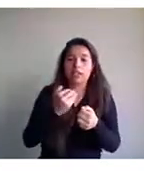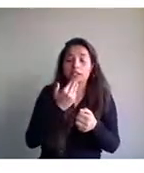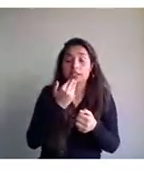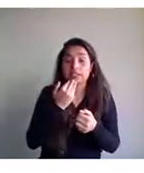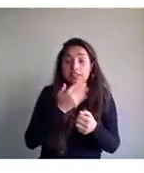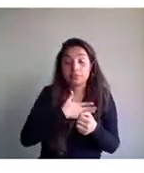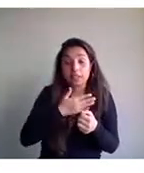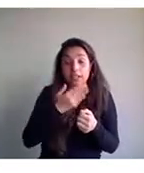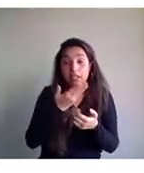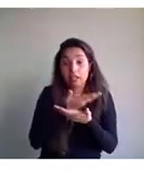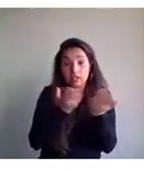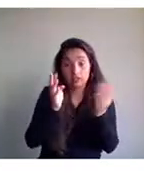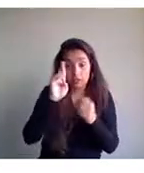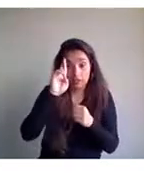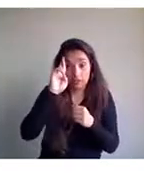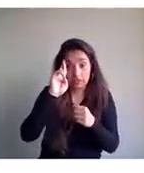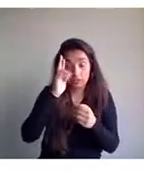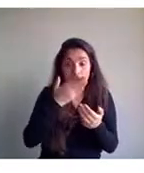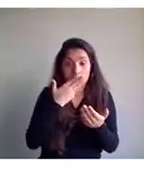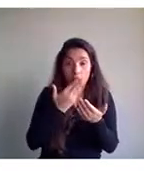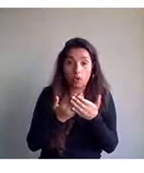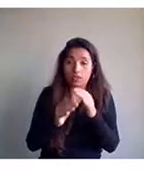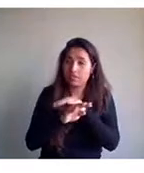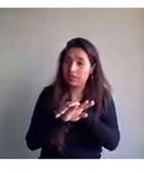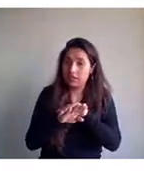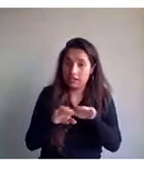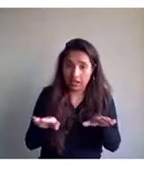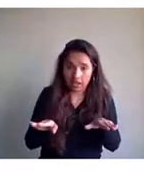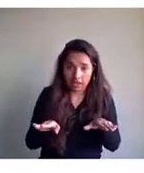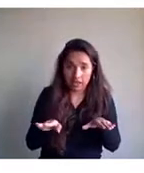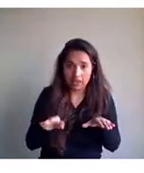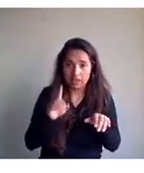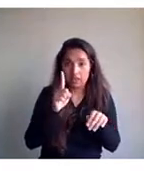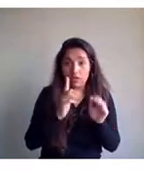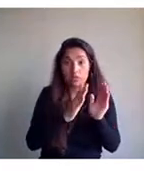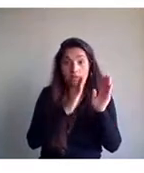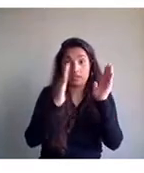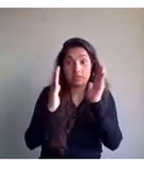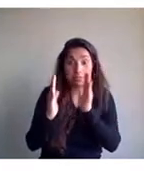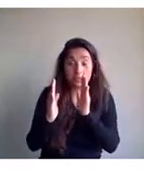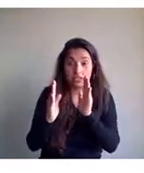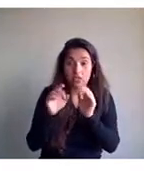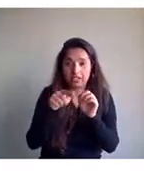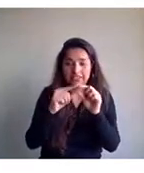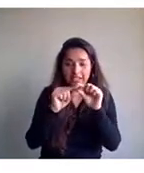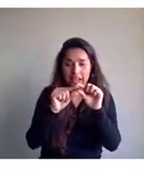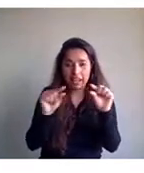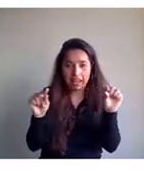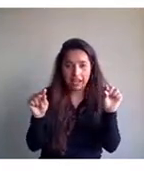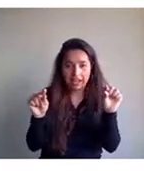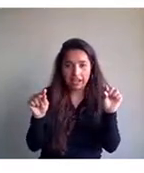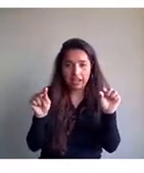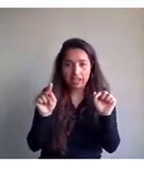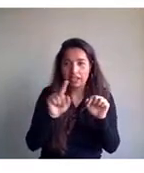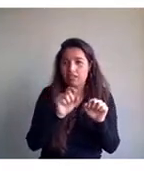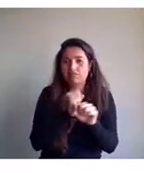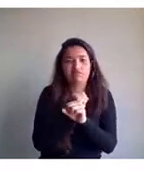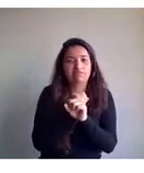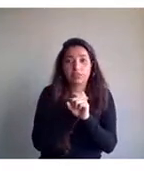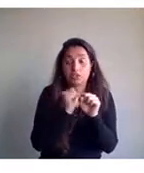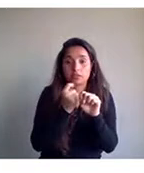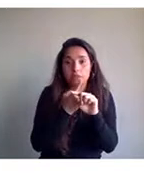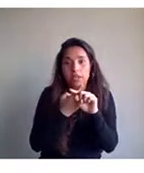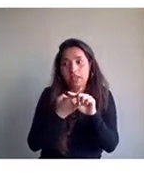cada vez que finalice un espacio es el link no nos va a servir o no nos va a llevar a la charla